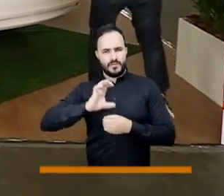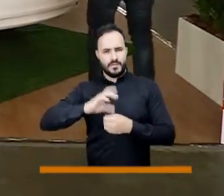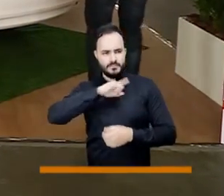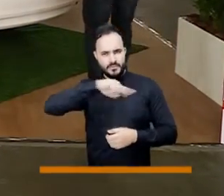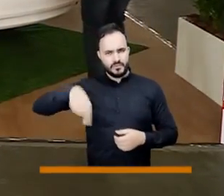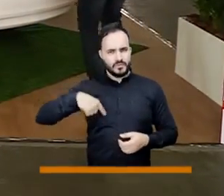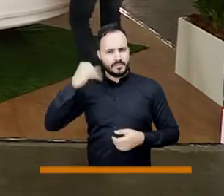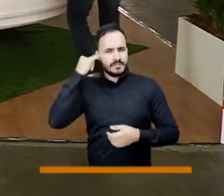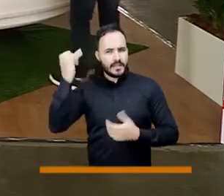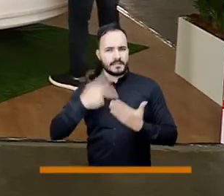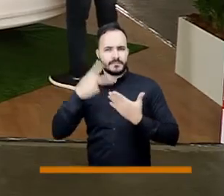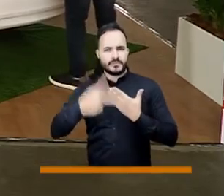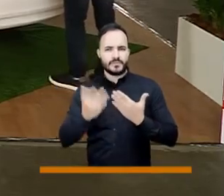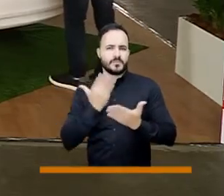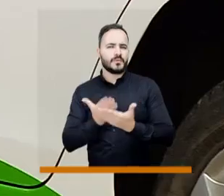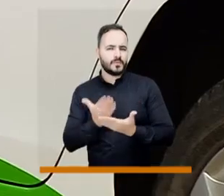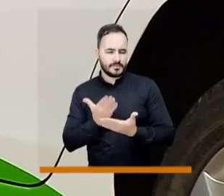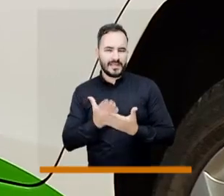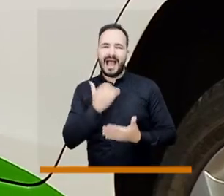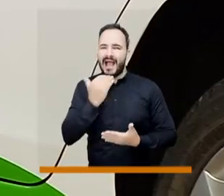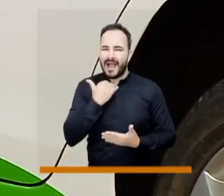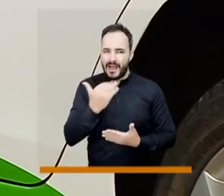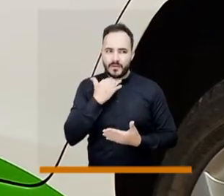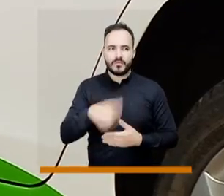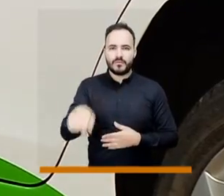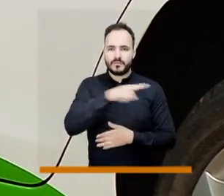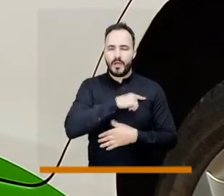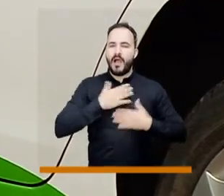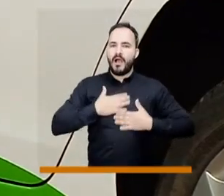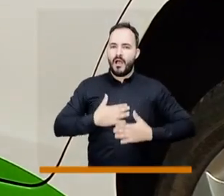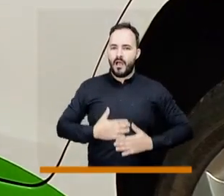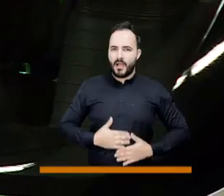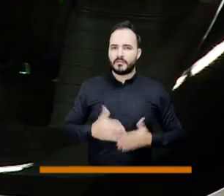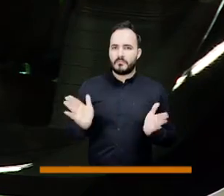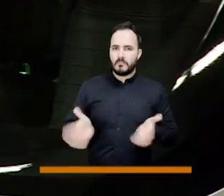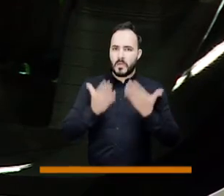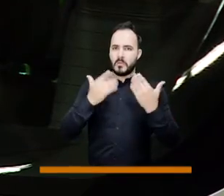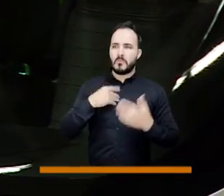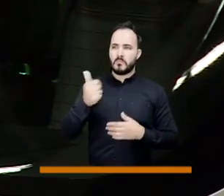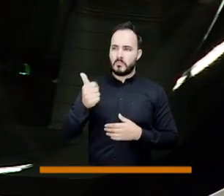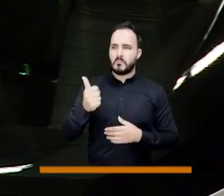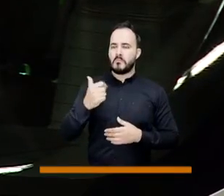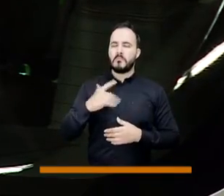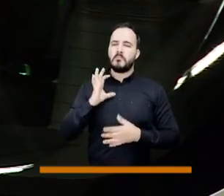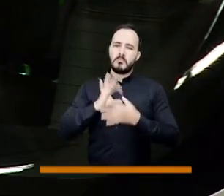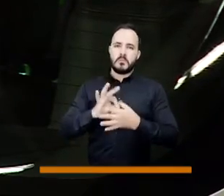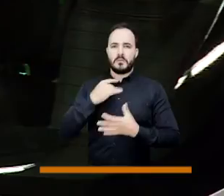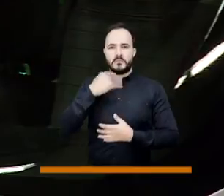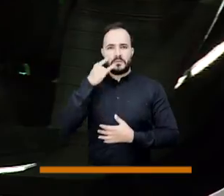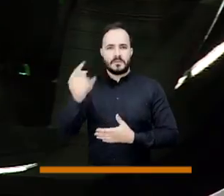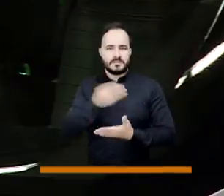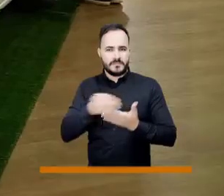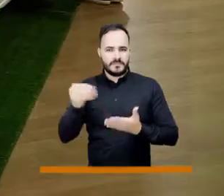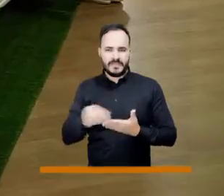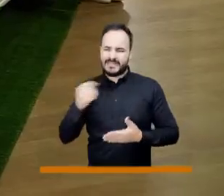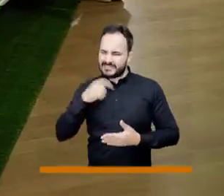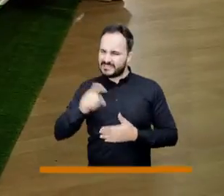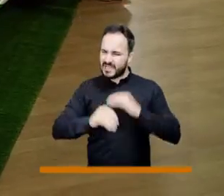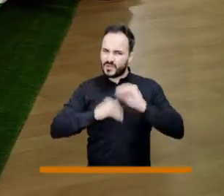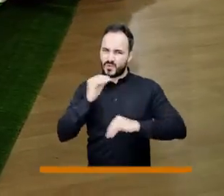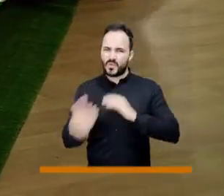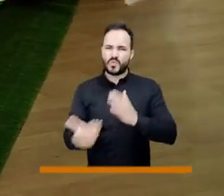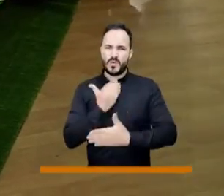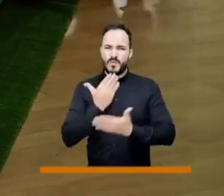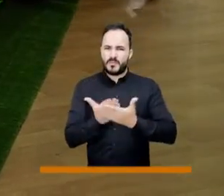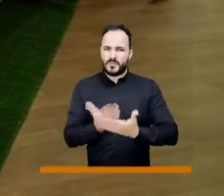tratado también de jalonar iniciativas que permitan tener, digamos, ayudas, incentivos. Hay que crear pequeños incentivos, Ricardo,